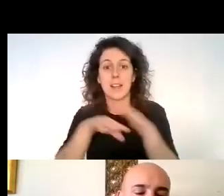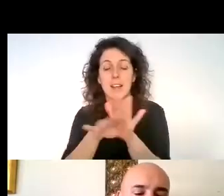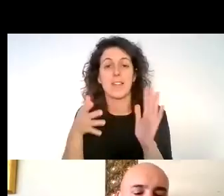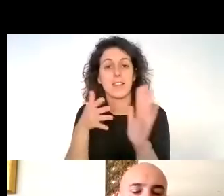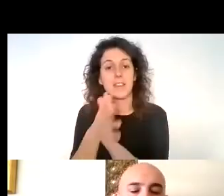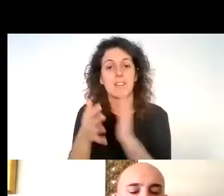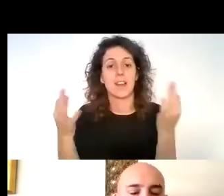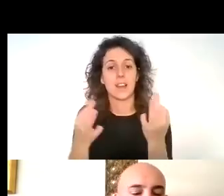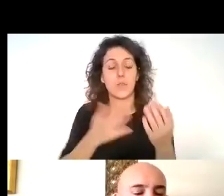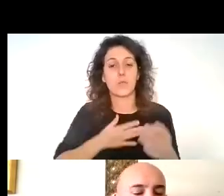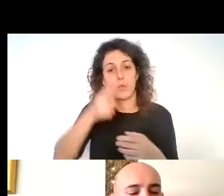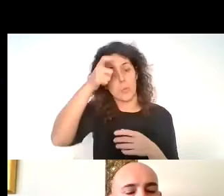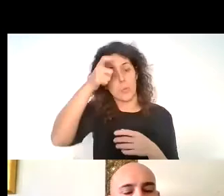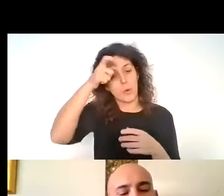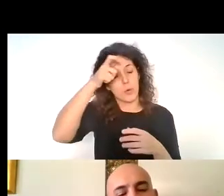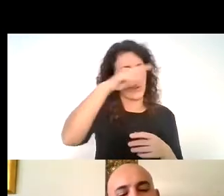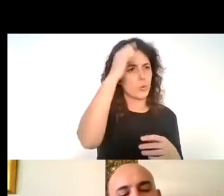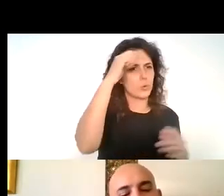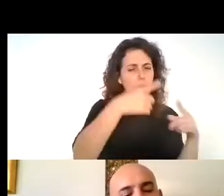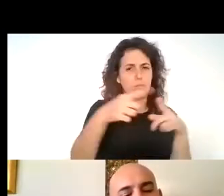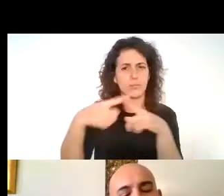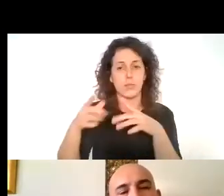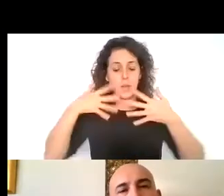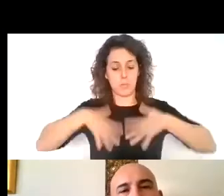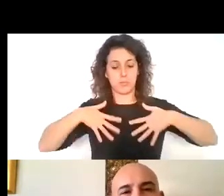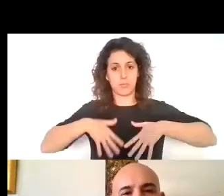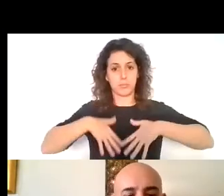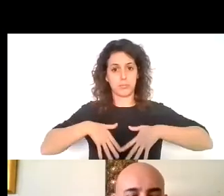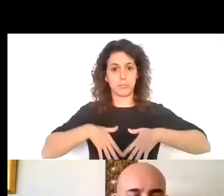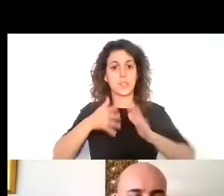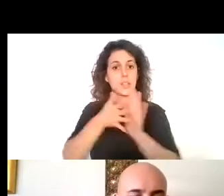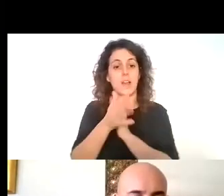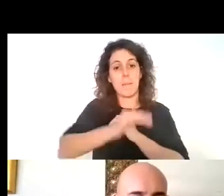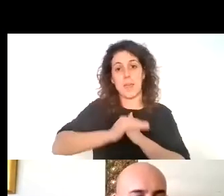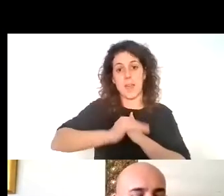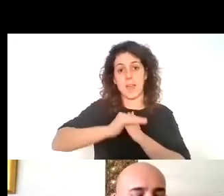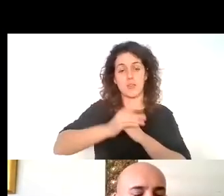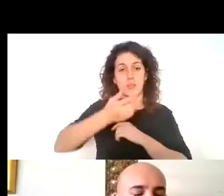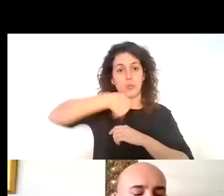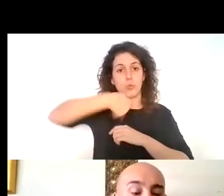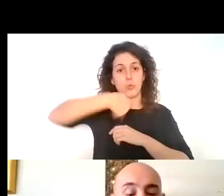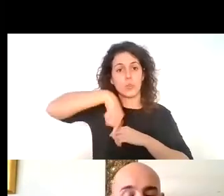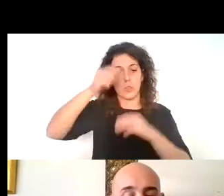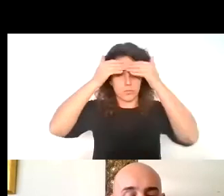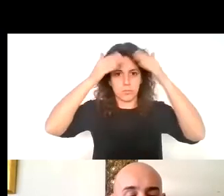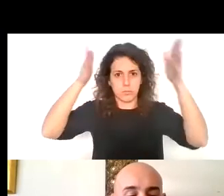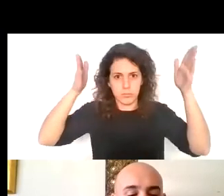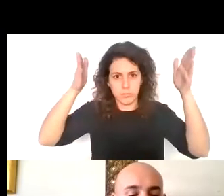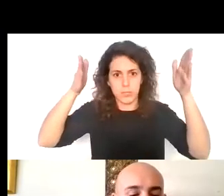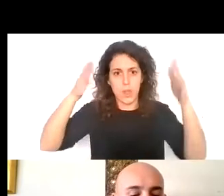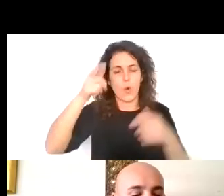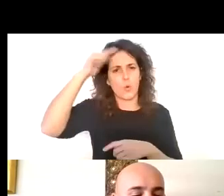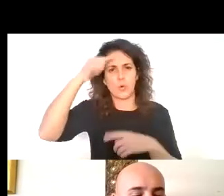de culturas que nos enriquece y hace que tengamos desde pequeños una mente abierta y que bebe de tantas diversas